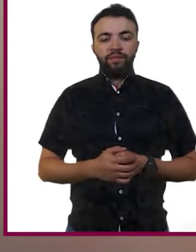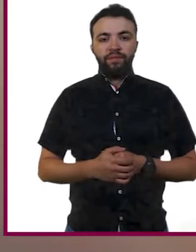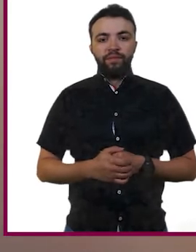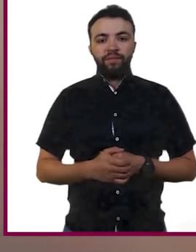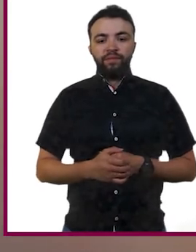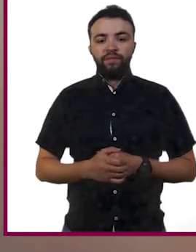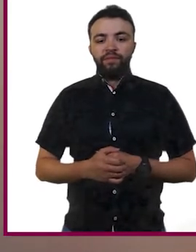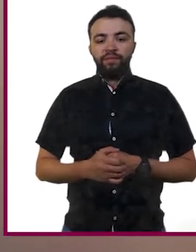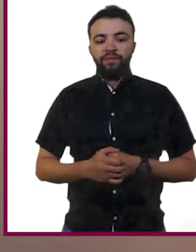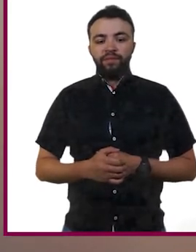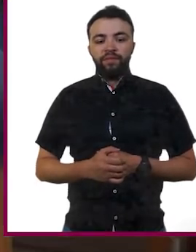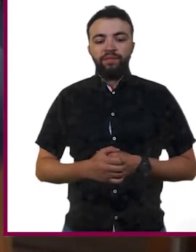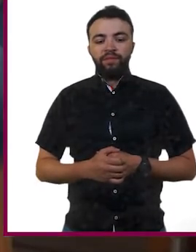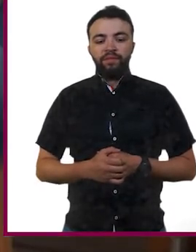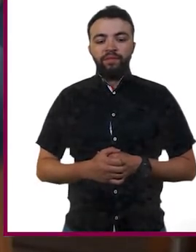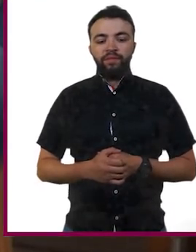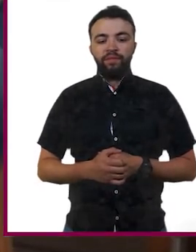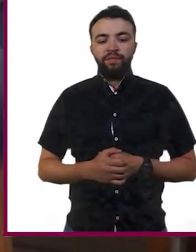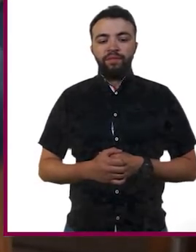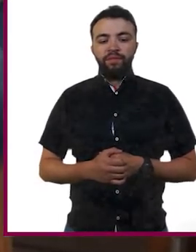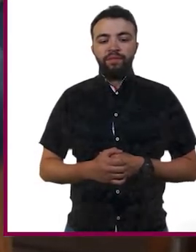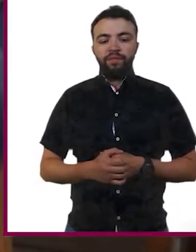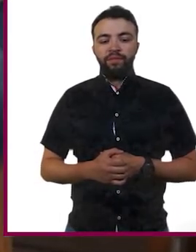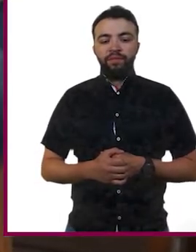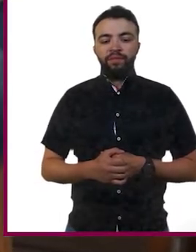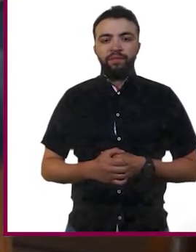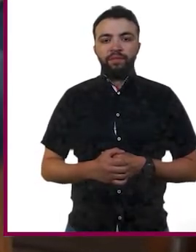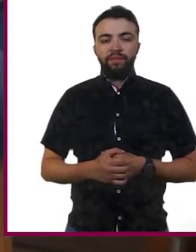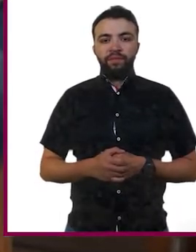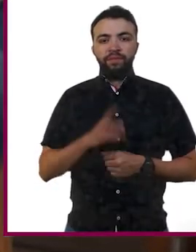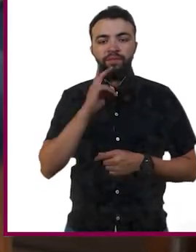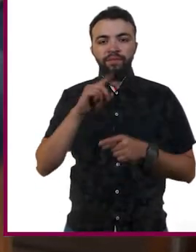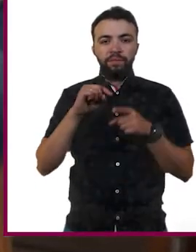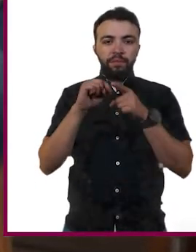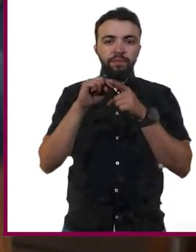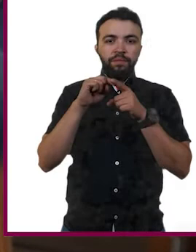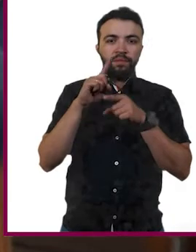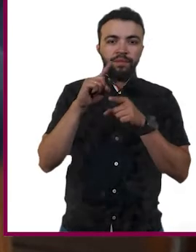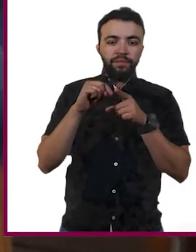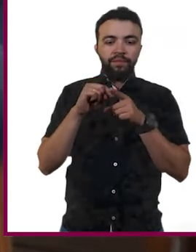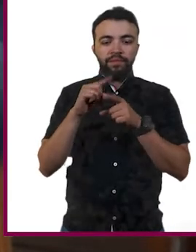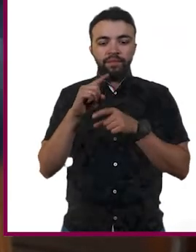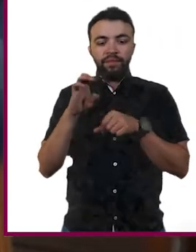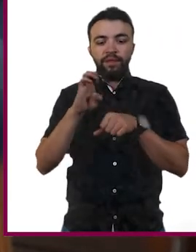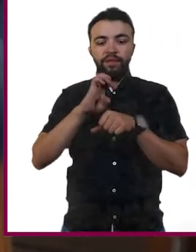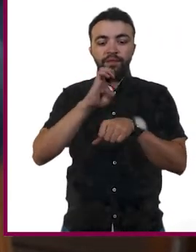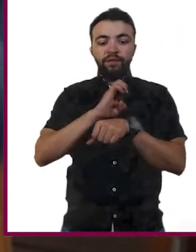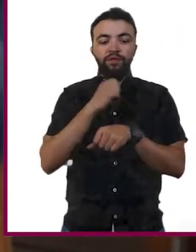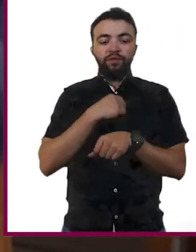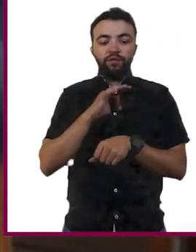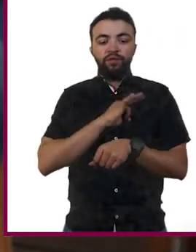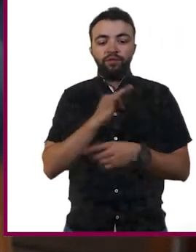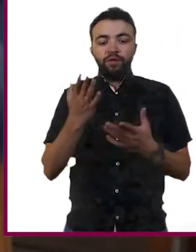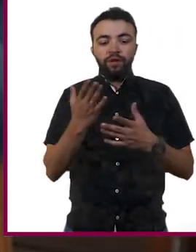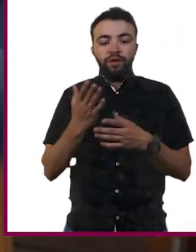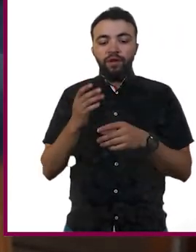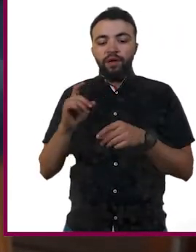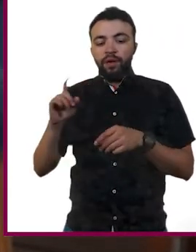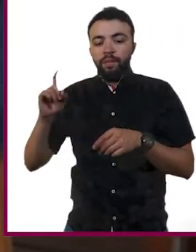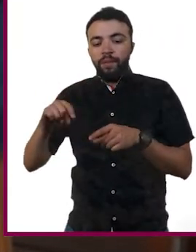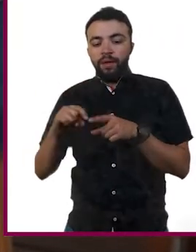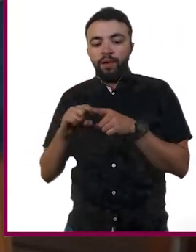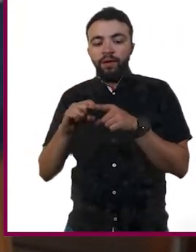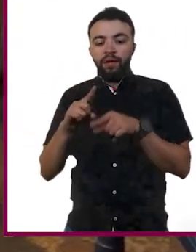alcanzas a ver? Ya la vi. Esa pluma es la que rasga la cuerda. Entonces, desde acá puedo hacer que rasgue